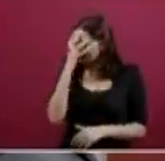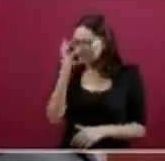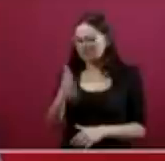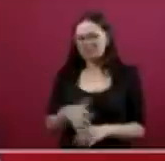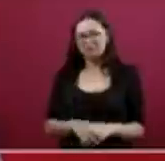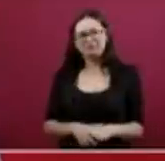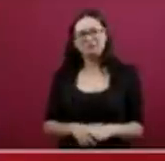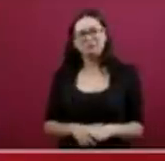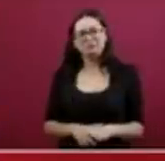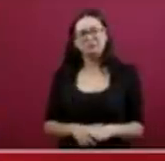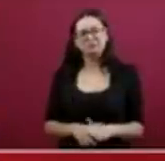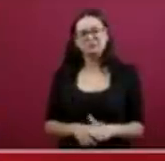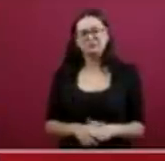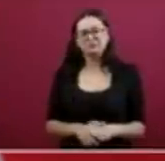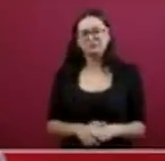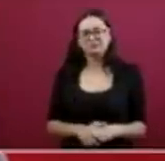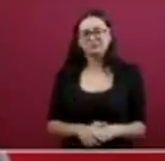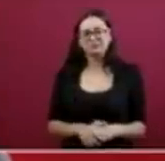porque